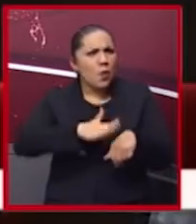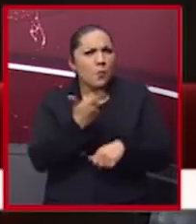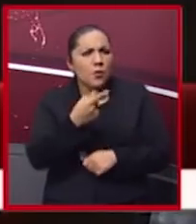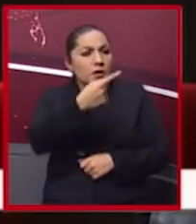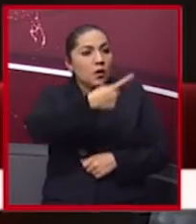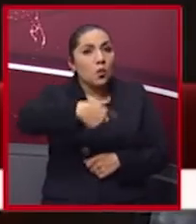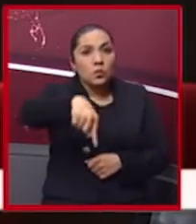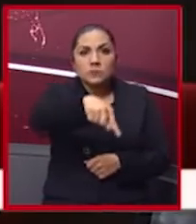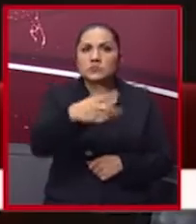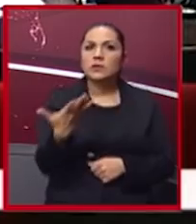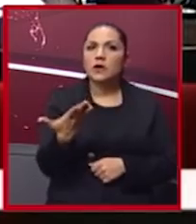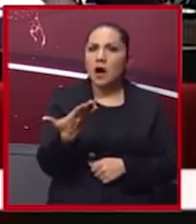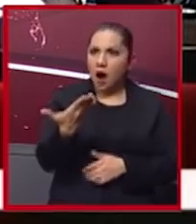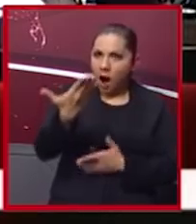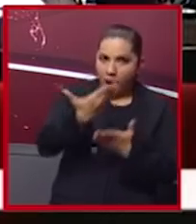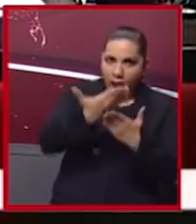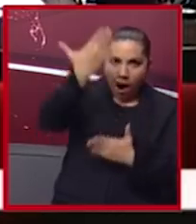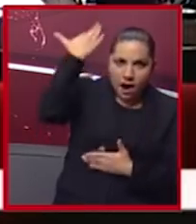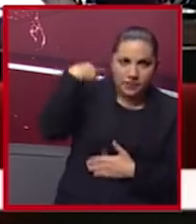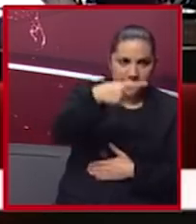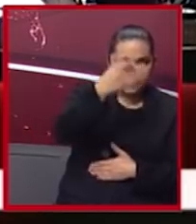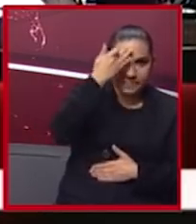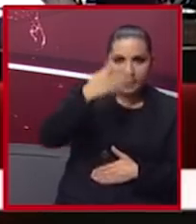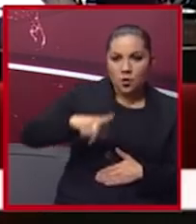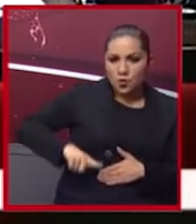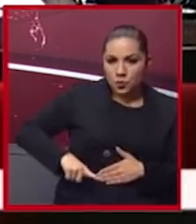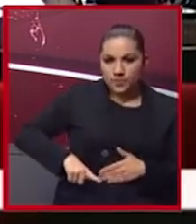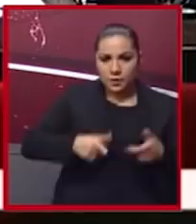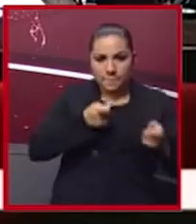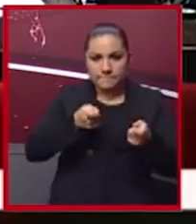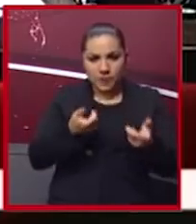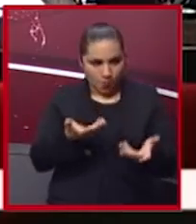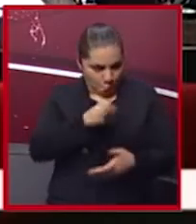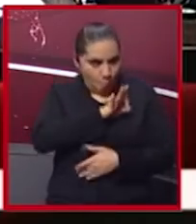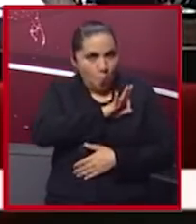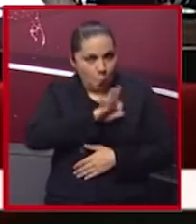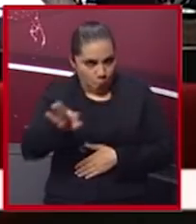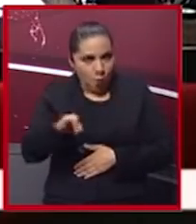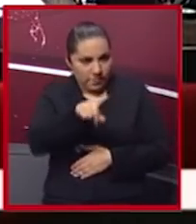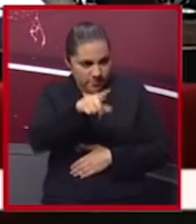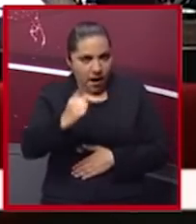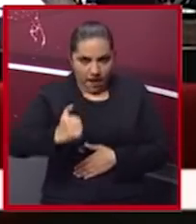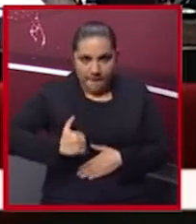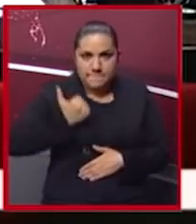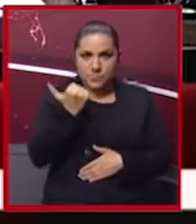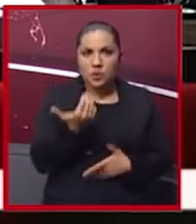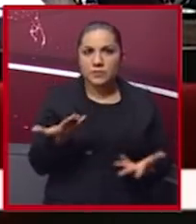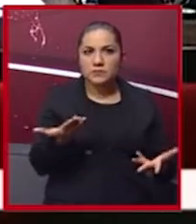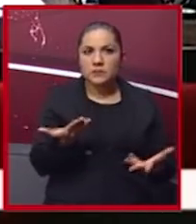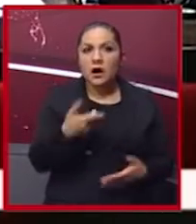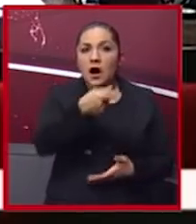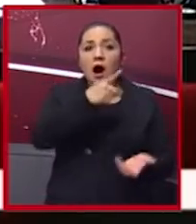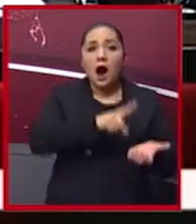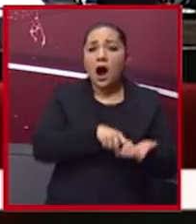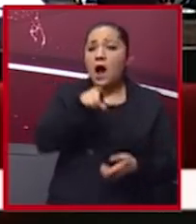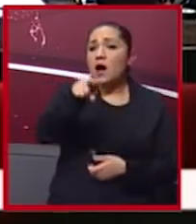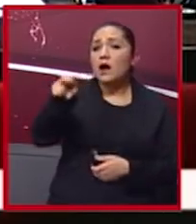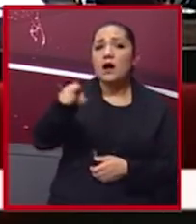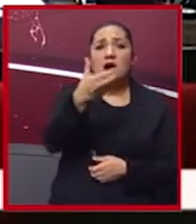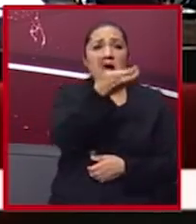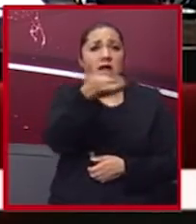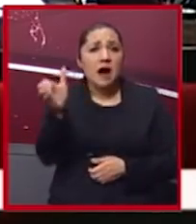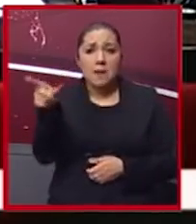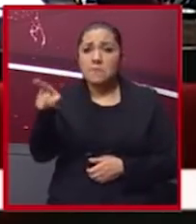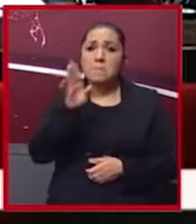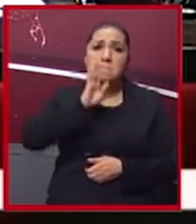Hablan de campo y dejaron hundido el campo en la miseria a las mujeres y a los hombres del campo. Eso se llama